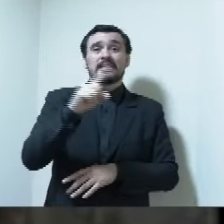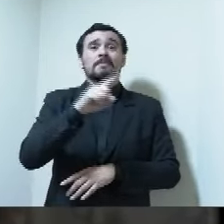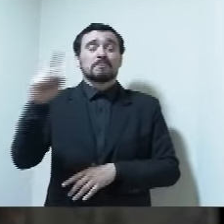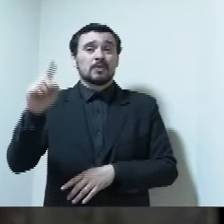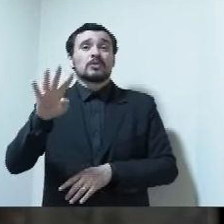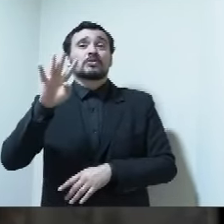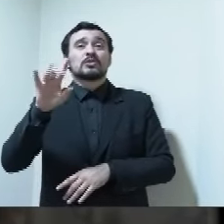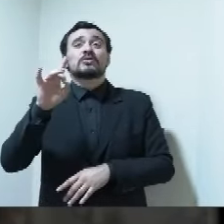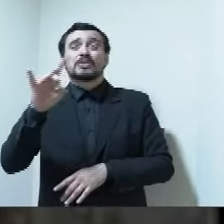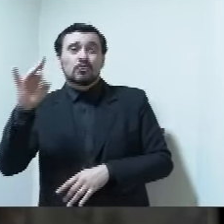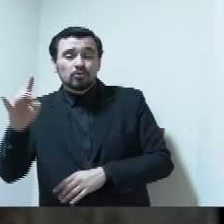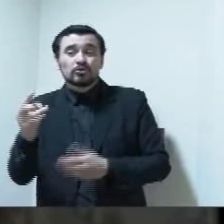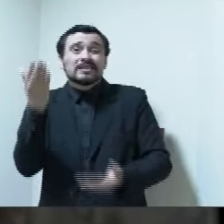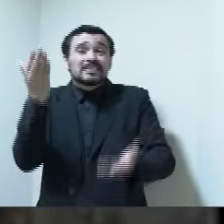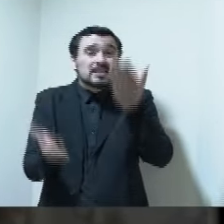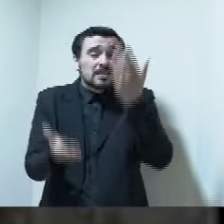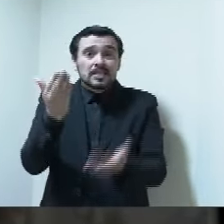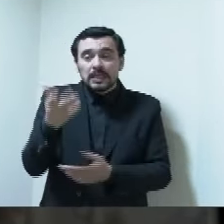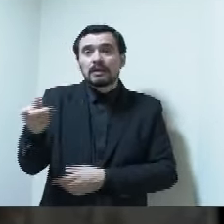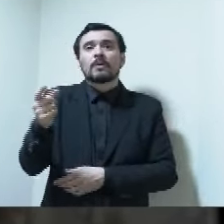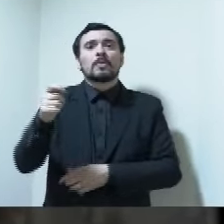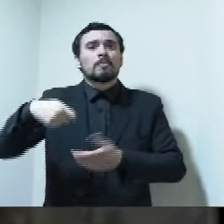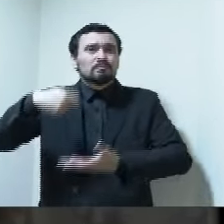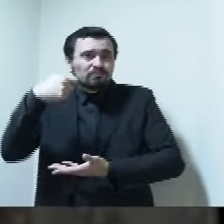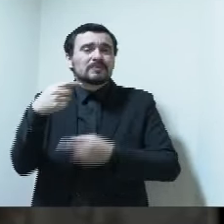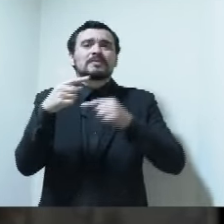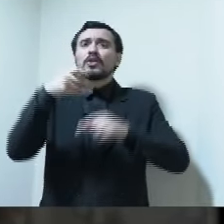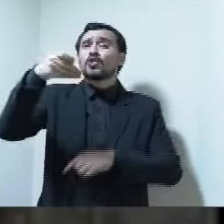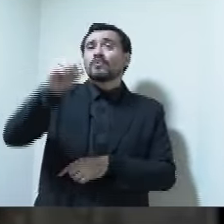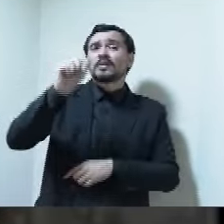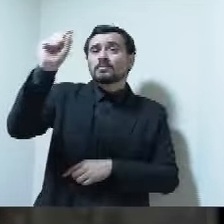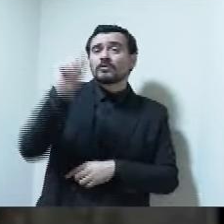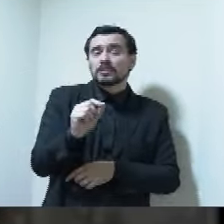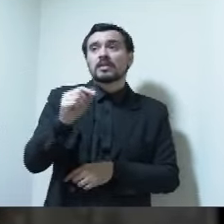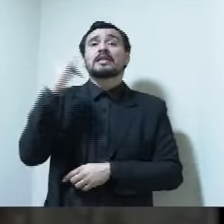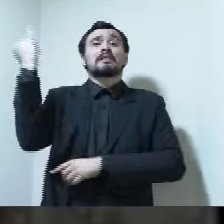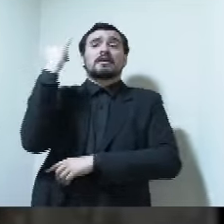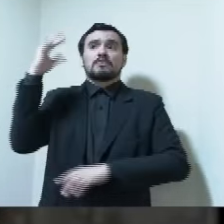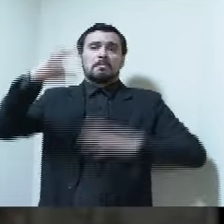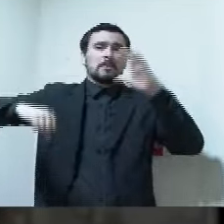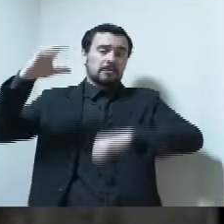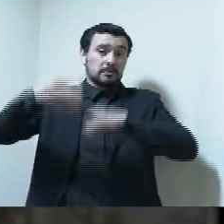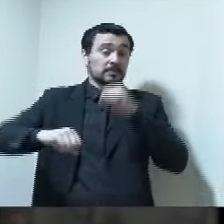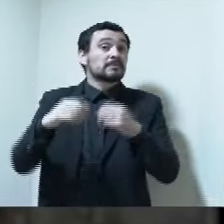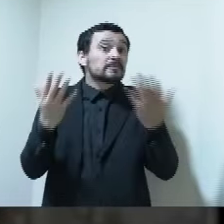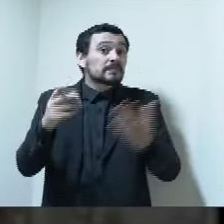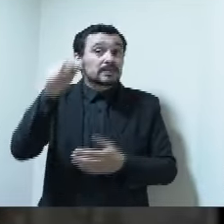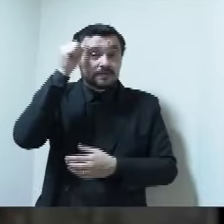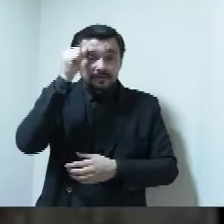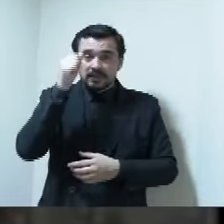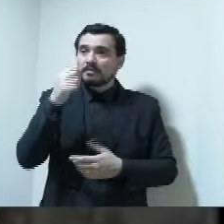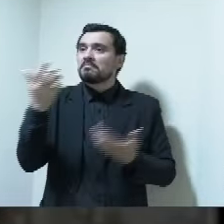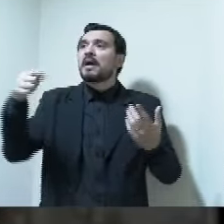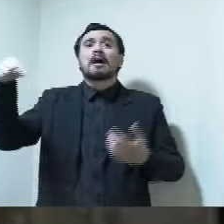47.538 kilos de cocaína incautados, más del 90% fueron incautaciones internacionales, es decir, pasaron sin